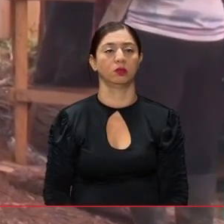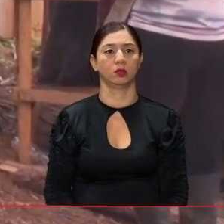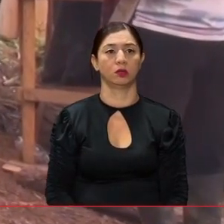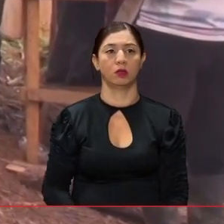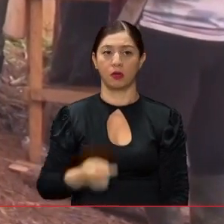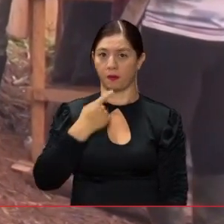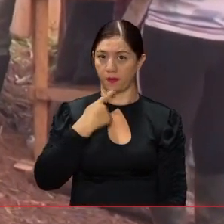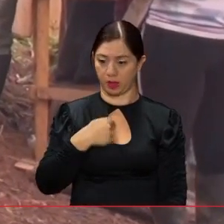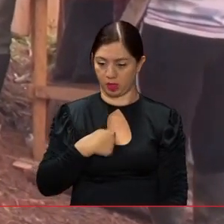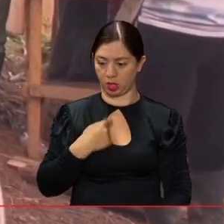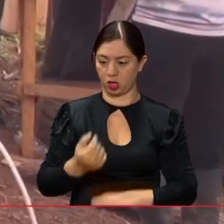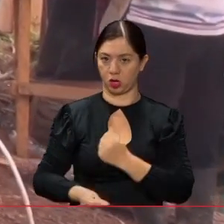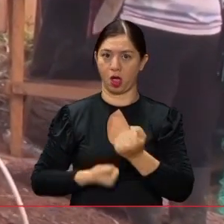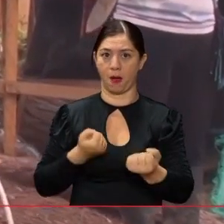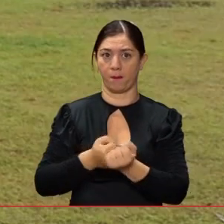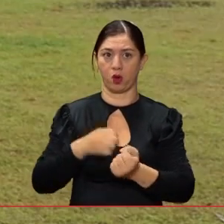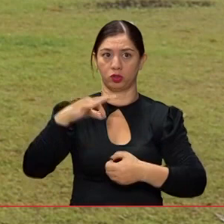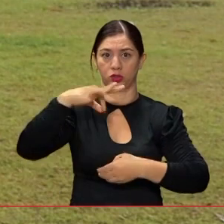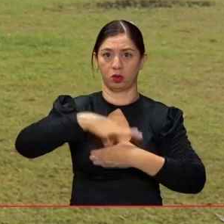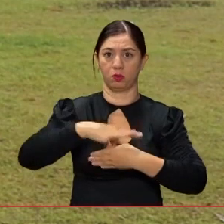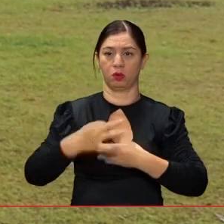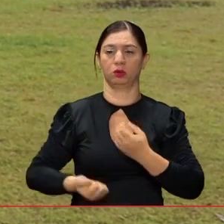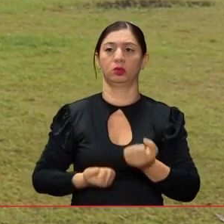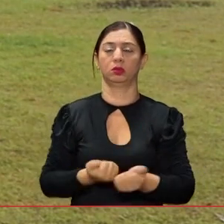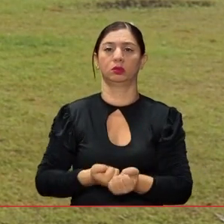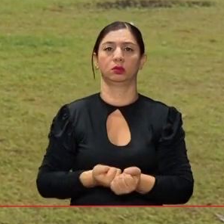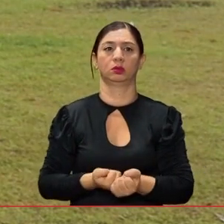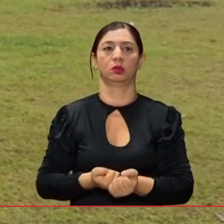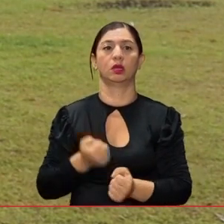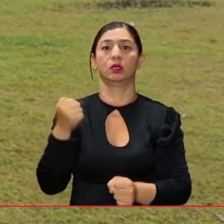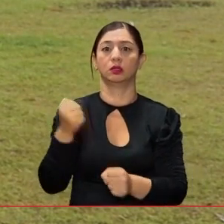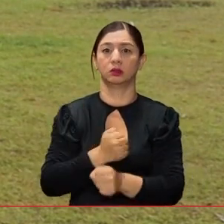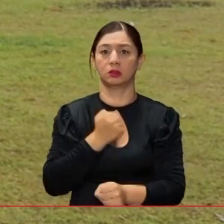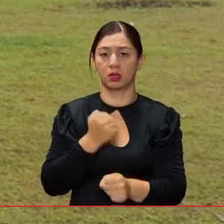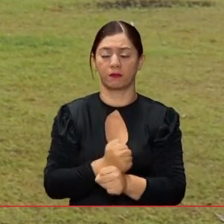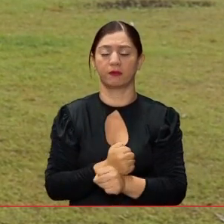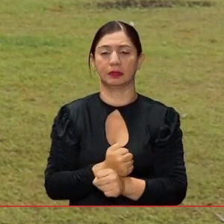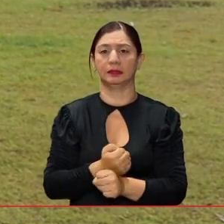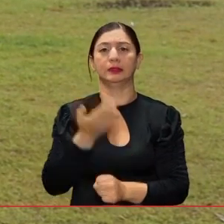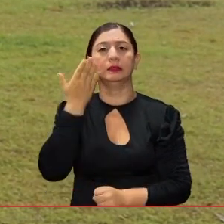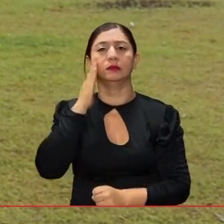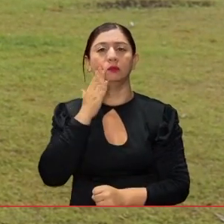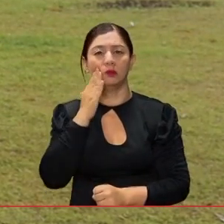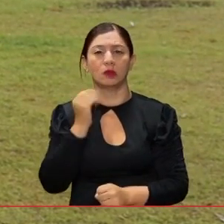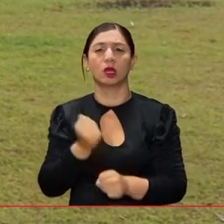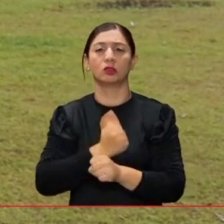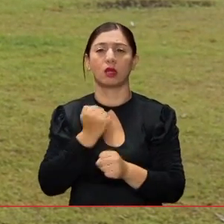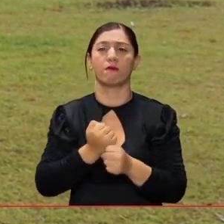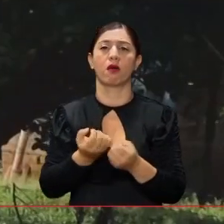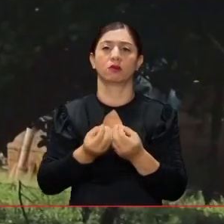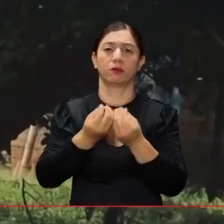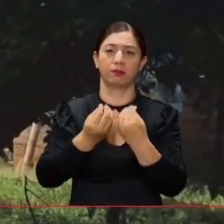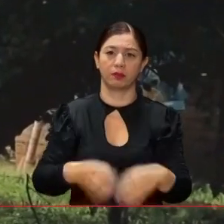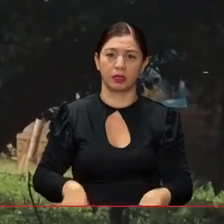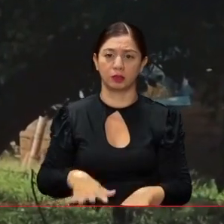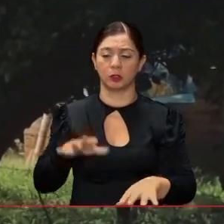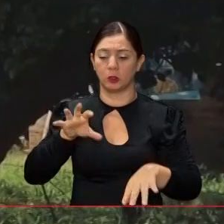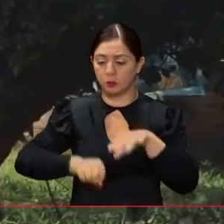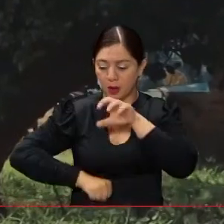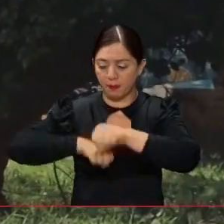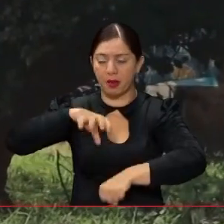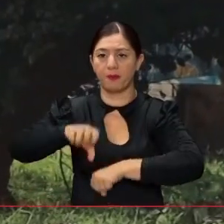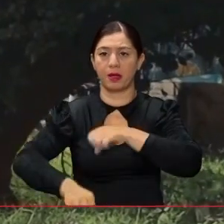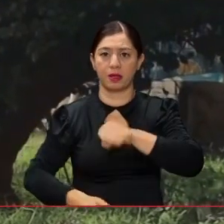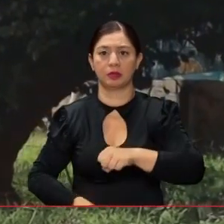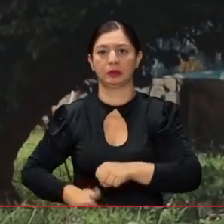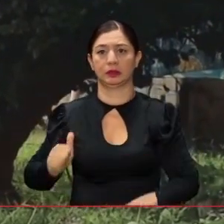me dijeron que apoyen los votos. Los trabajadores del sector temen perder los empleos si continúa esta invasión de predios privados,